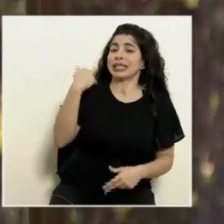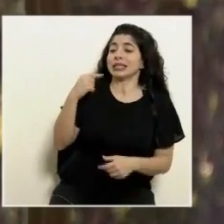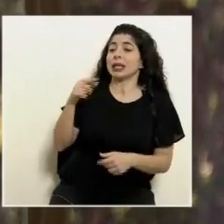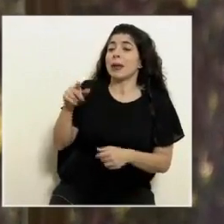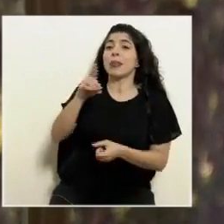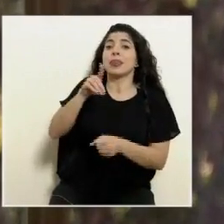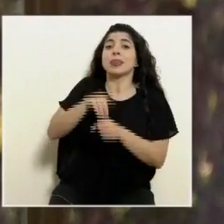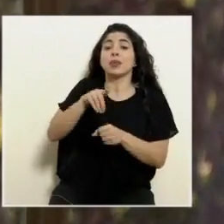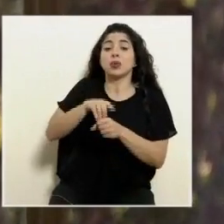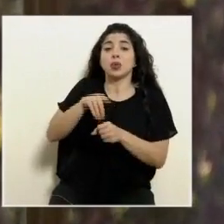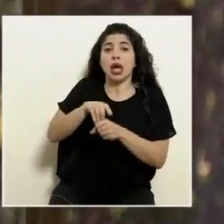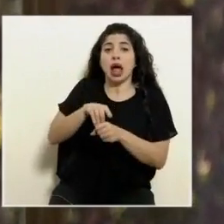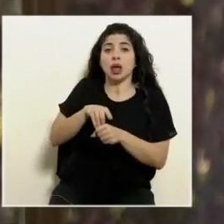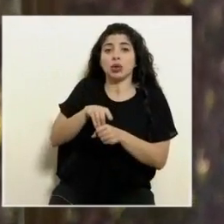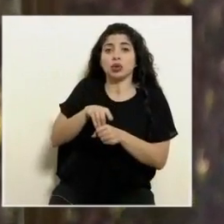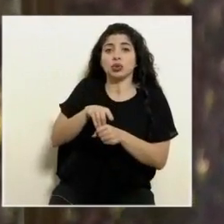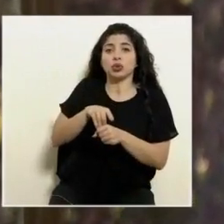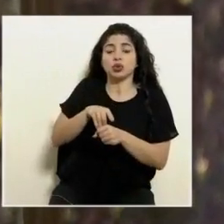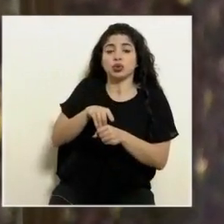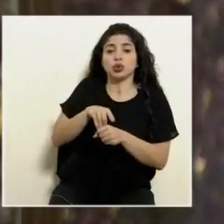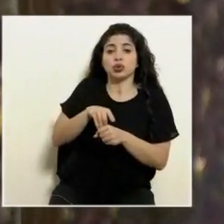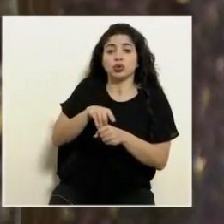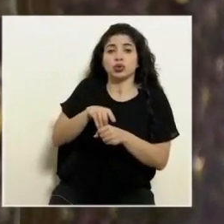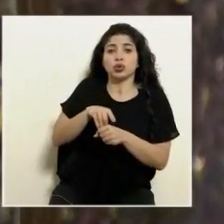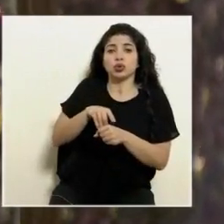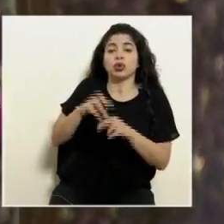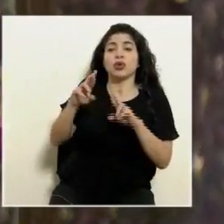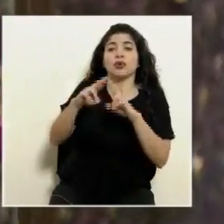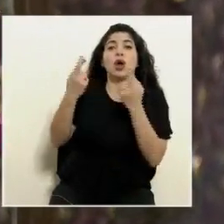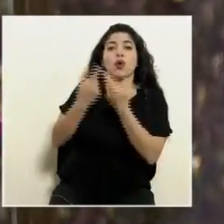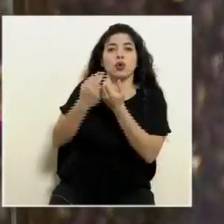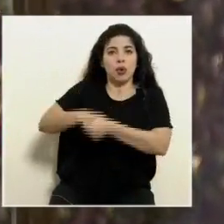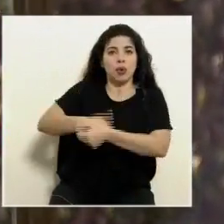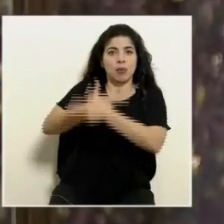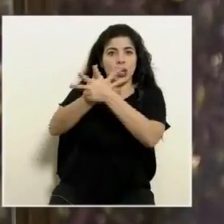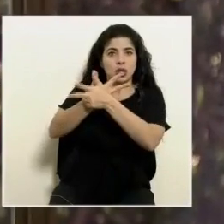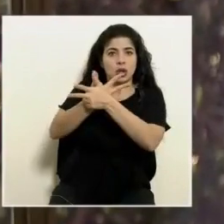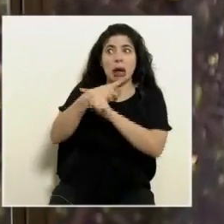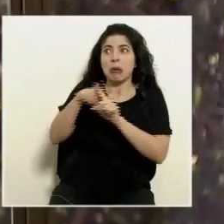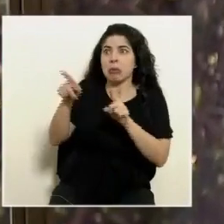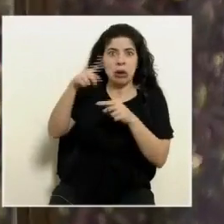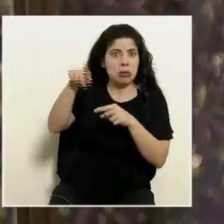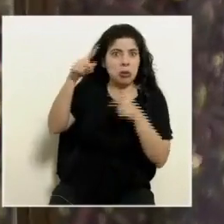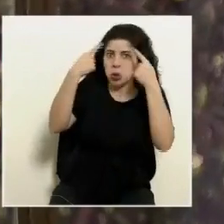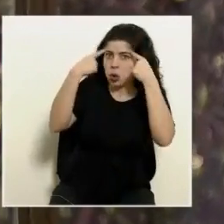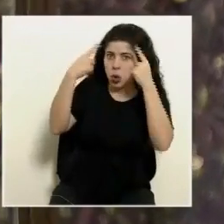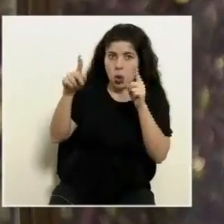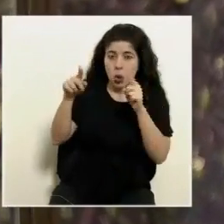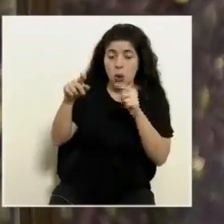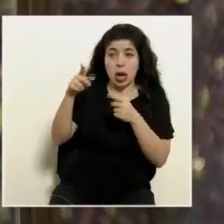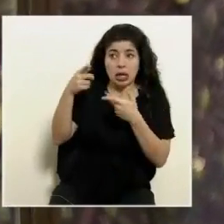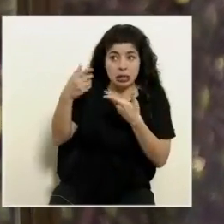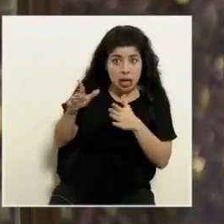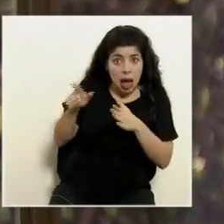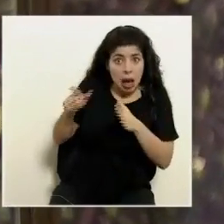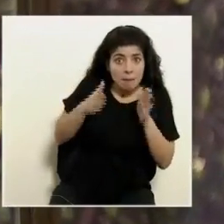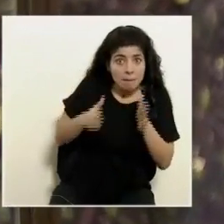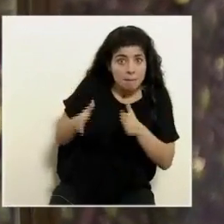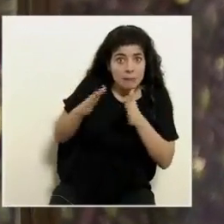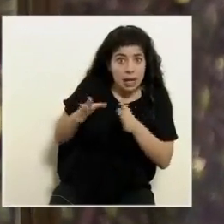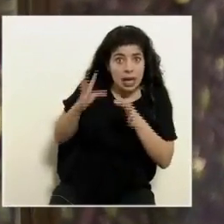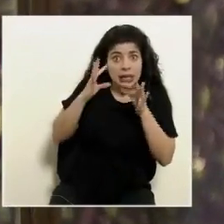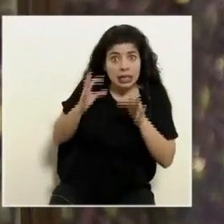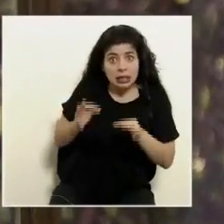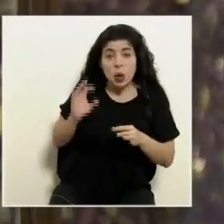los diputados era sesionar virtualmente, no lo han logrado. ¿Se está contemplando o se ha tomado una decisión o se